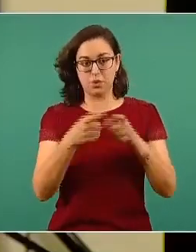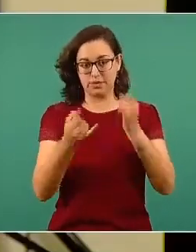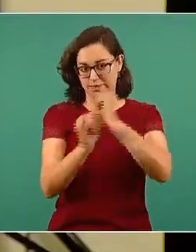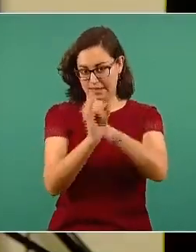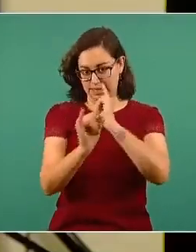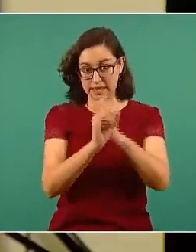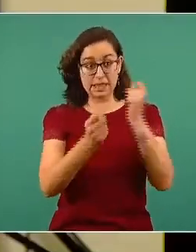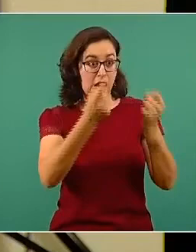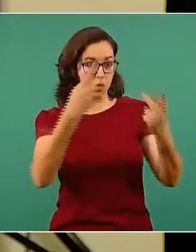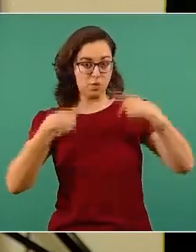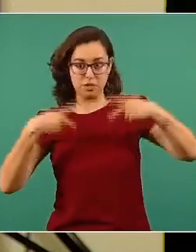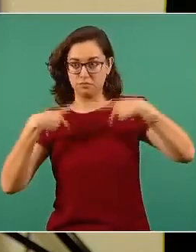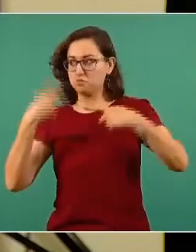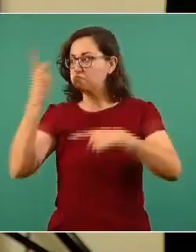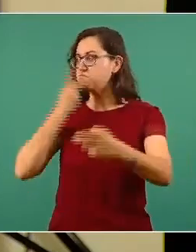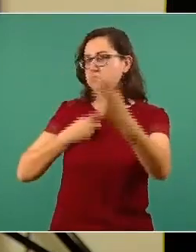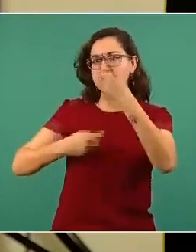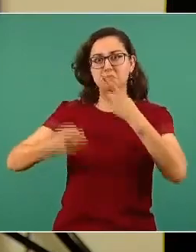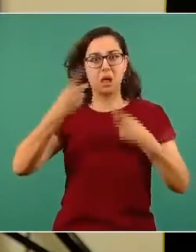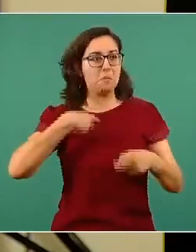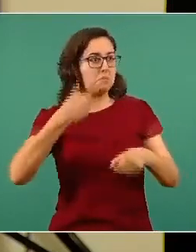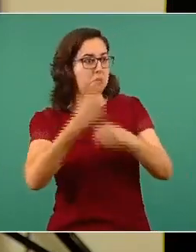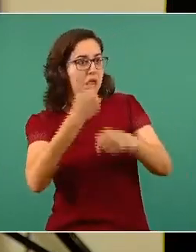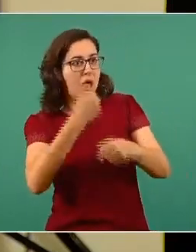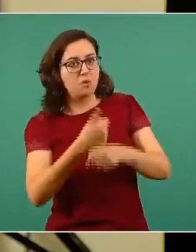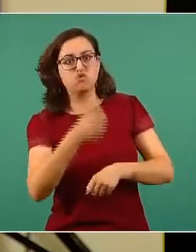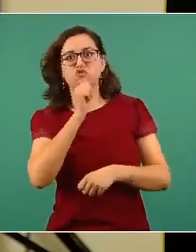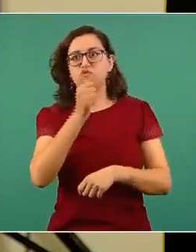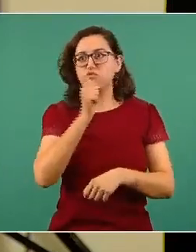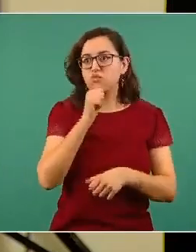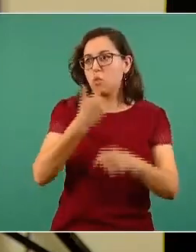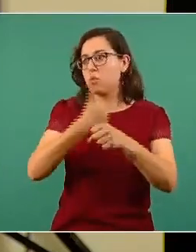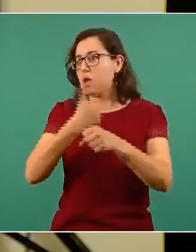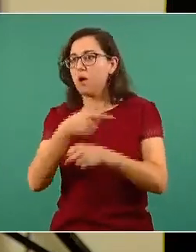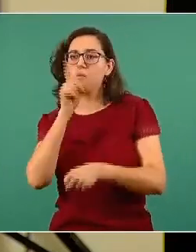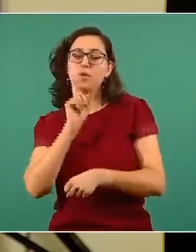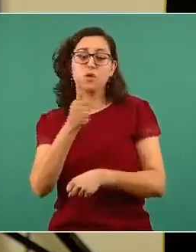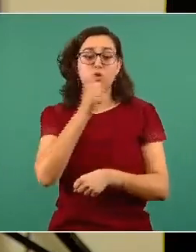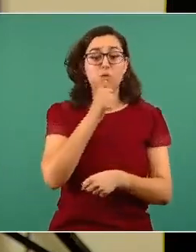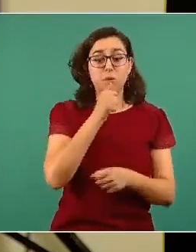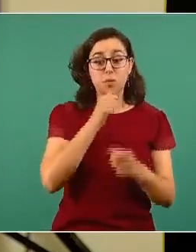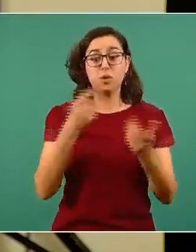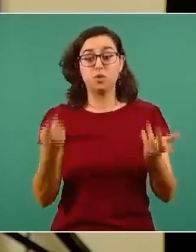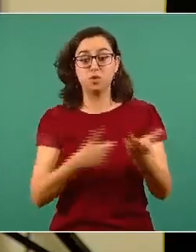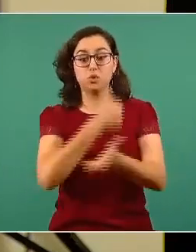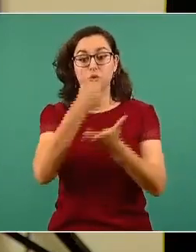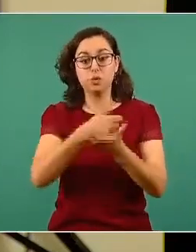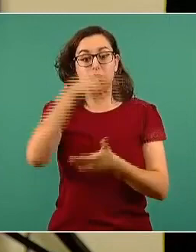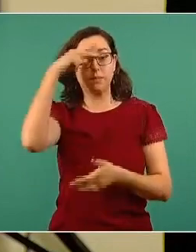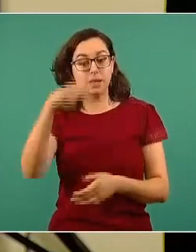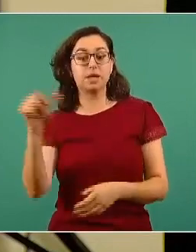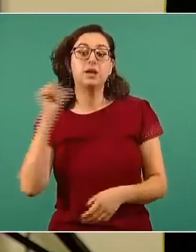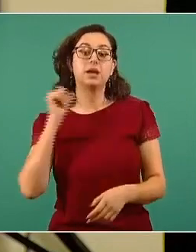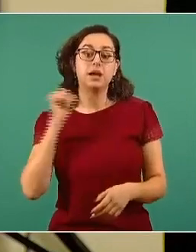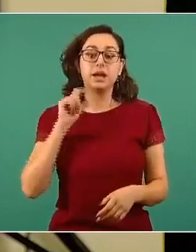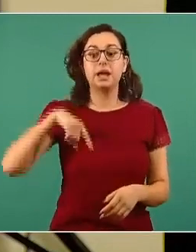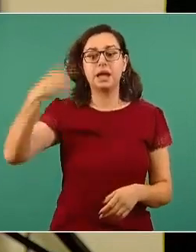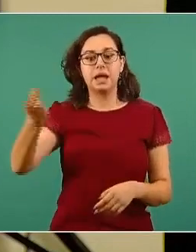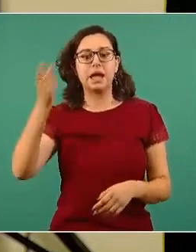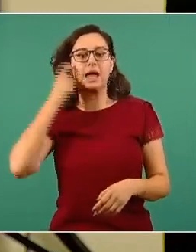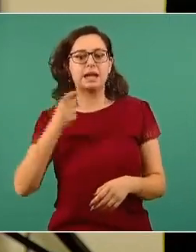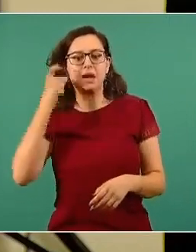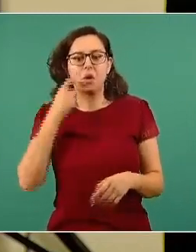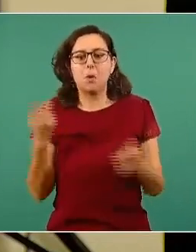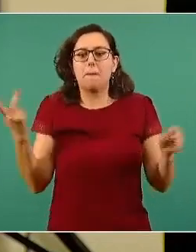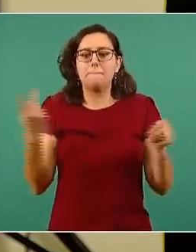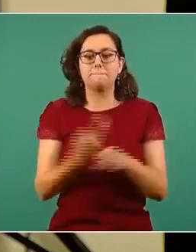que decían, no han vacunado a mi abuelito, no han vacunado a mi abuelita, ¿no? Uno de estos casos en Azcapotzalco, en la Ciudad de México, ¿no? Otros casos en Guerrero. Entonces, saber